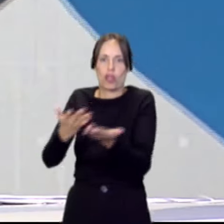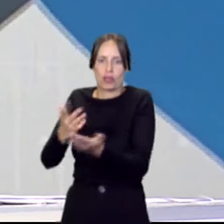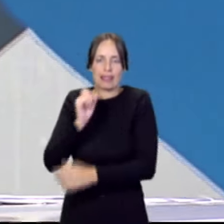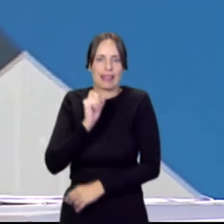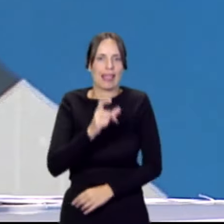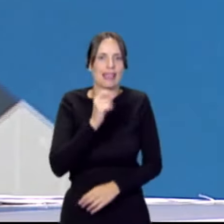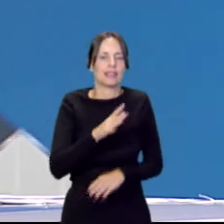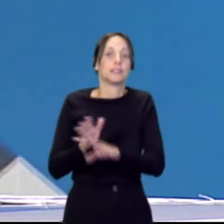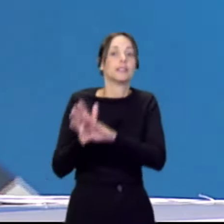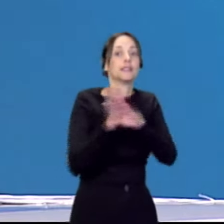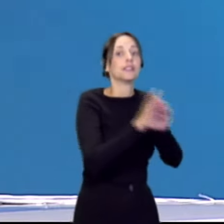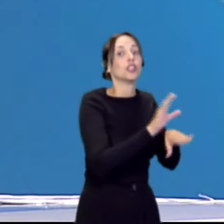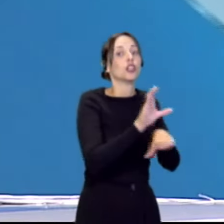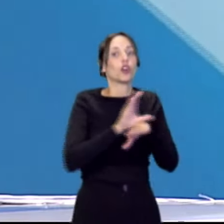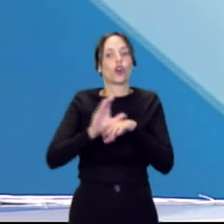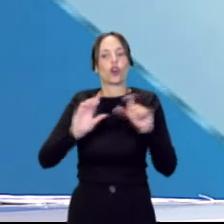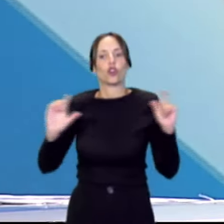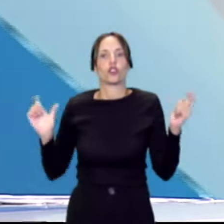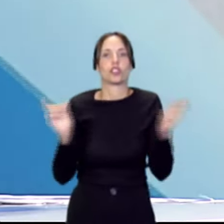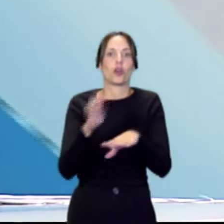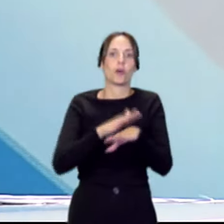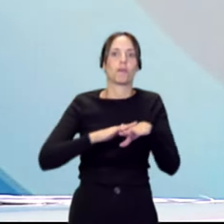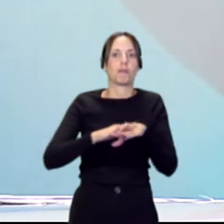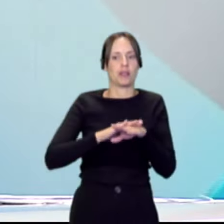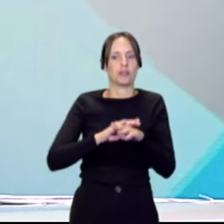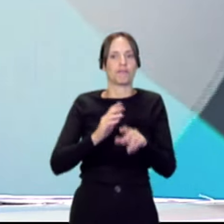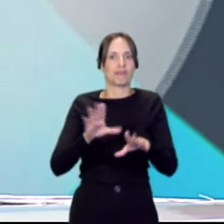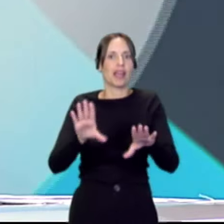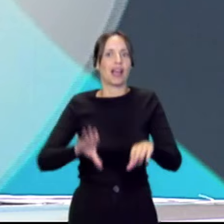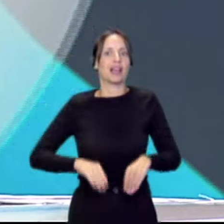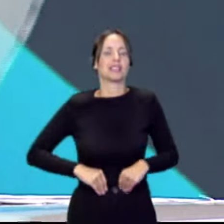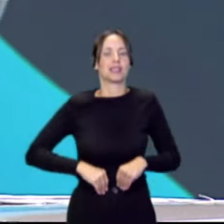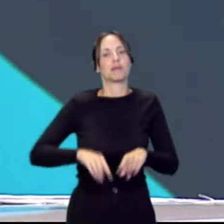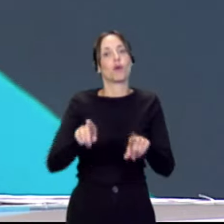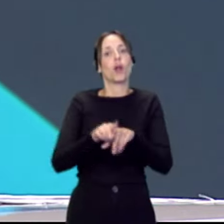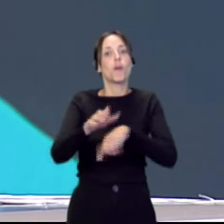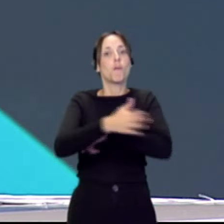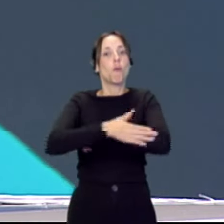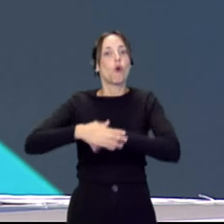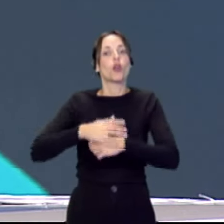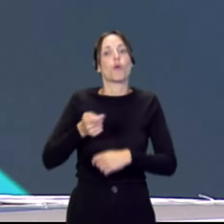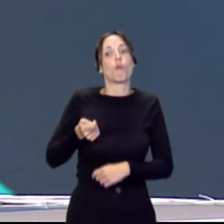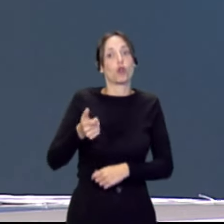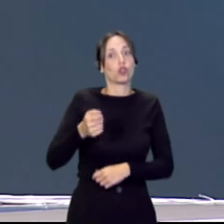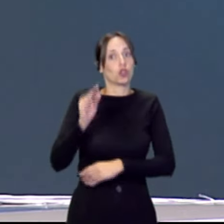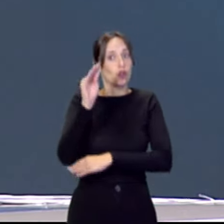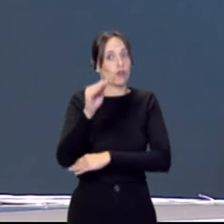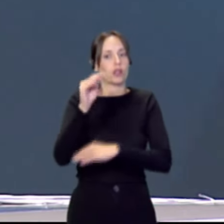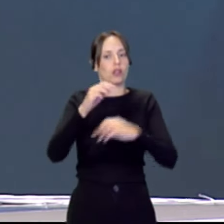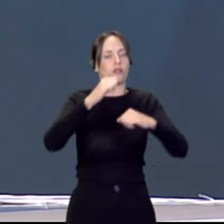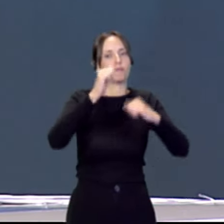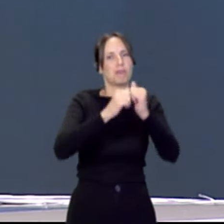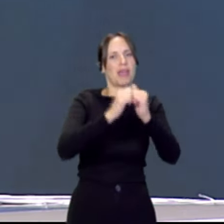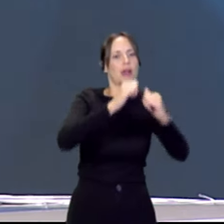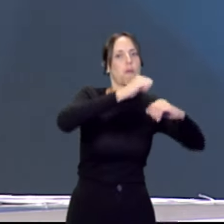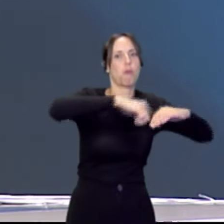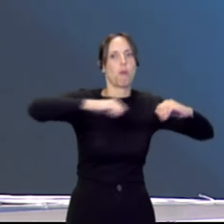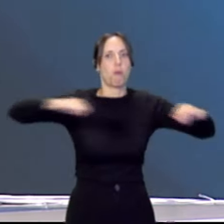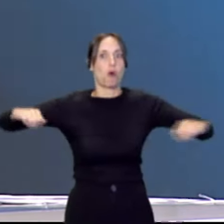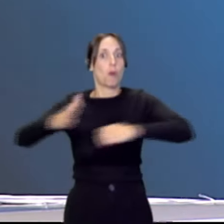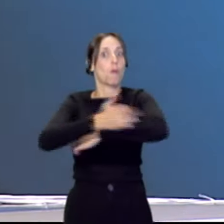El Consejo de Ministros ha dado luz verde a la construcción de un nuevo dique en el muelle del puerto de Rosario, en Fuerteventura, una estructura demandada desde